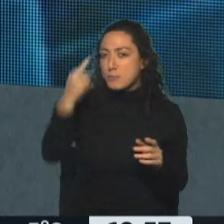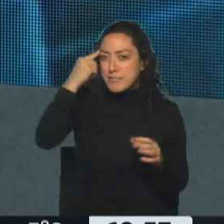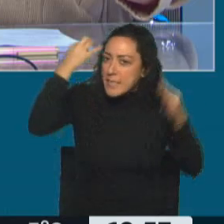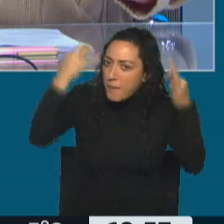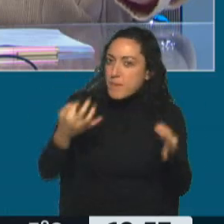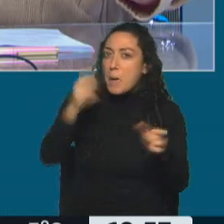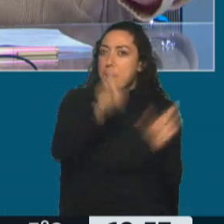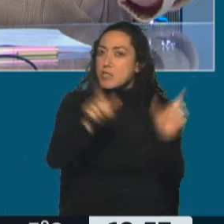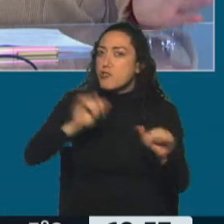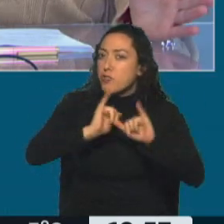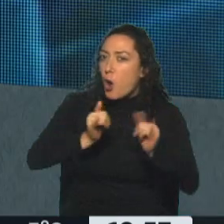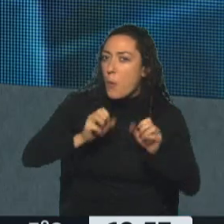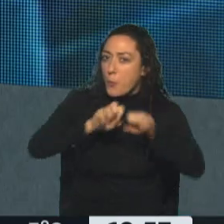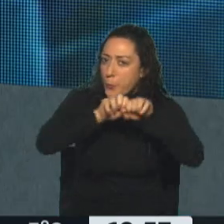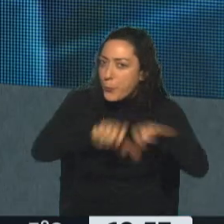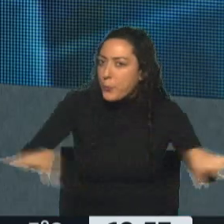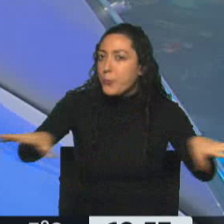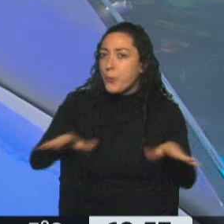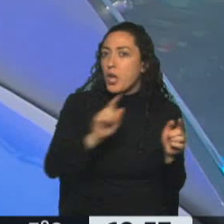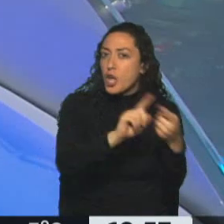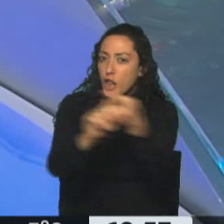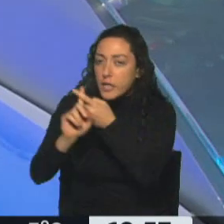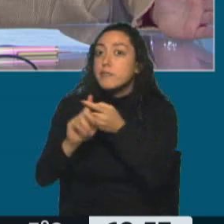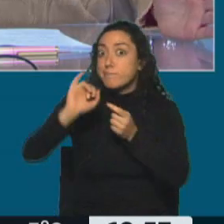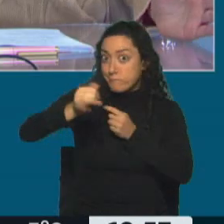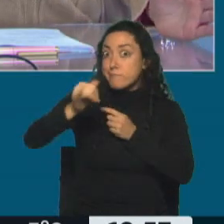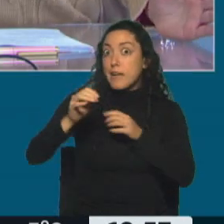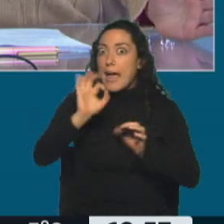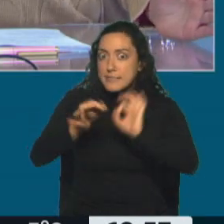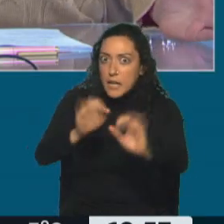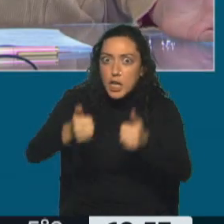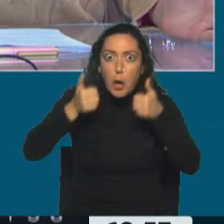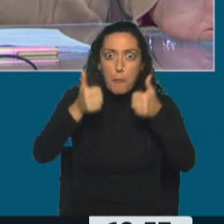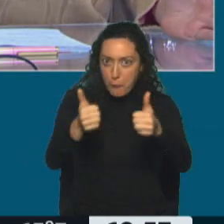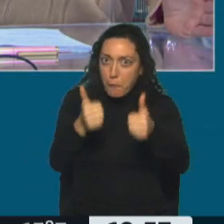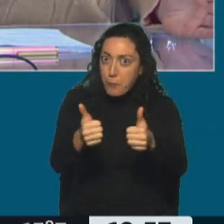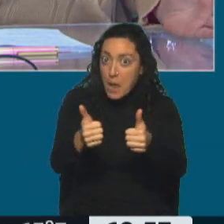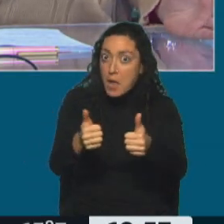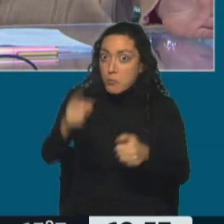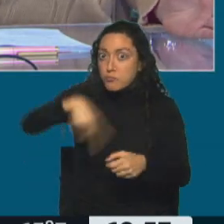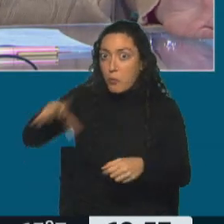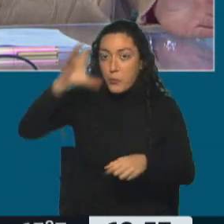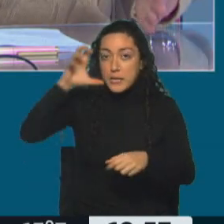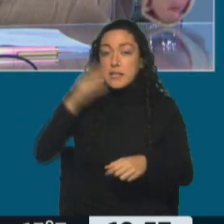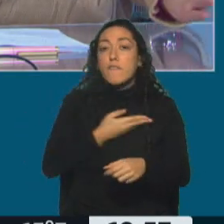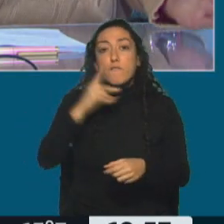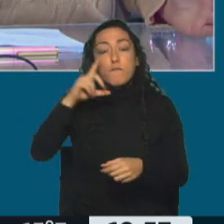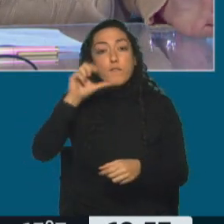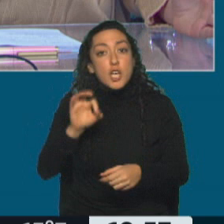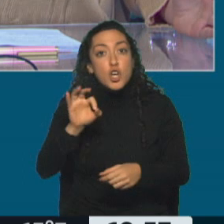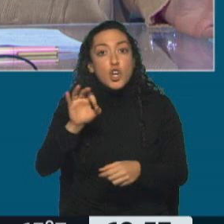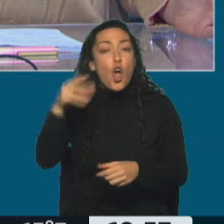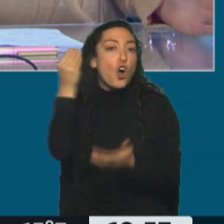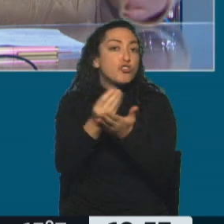la juventud, al público joven, tal vez. Es todo una estrategia que le funcionó. Exactamente. Porque recordemos que dejó afuera a Fico Gutiérrez, que era el